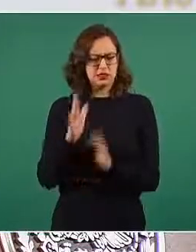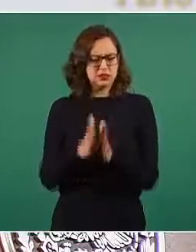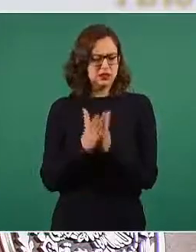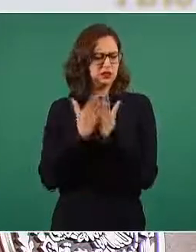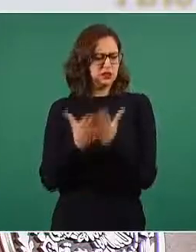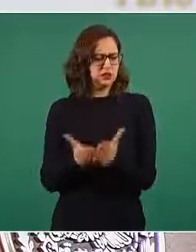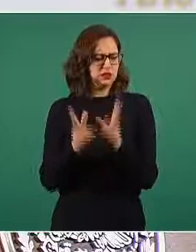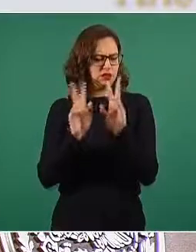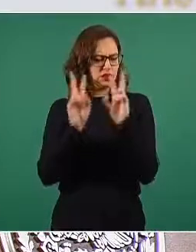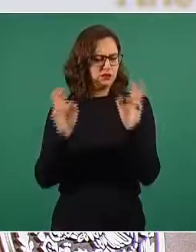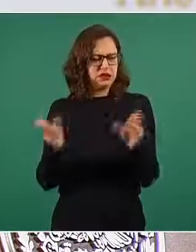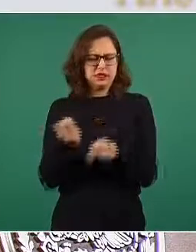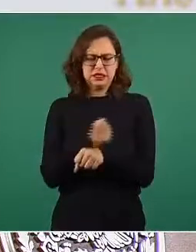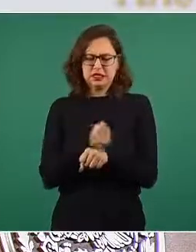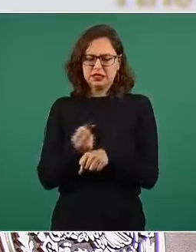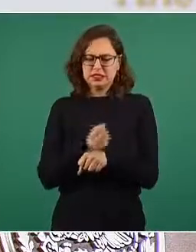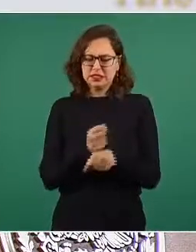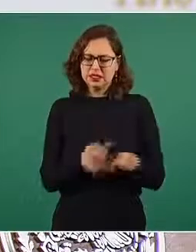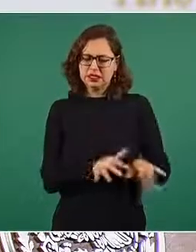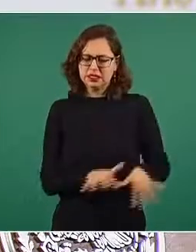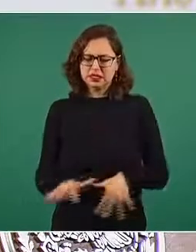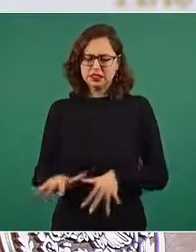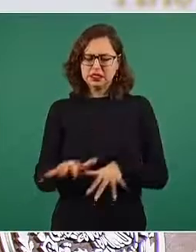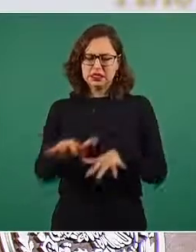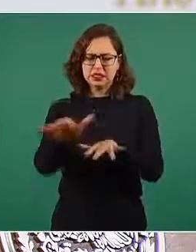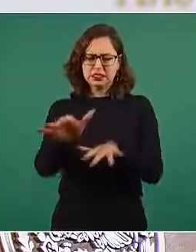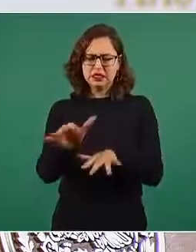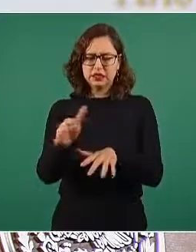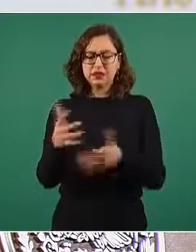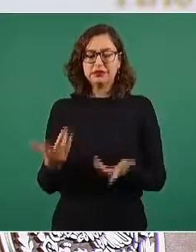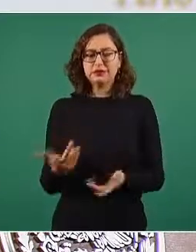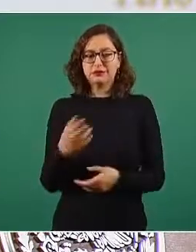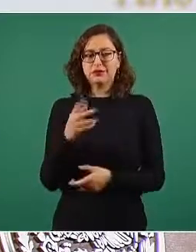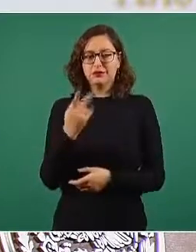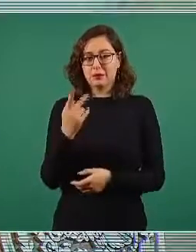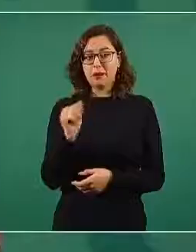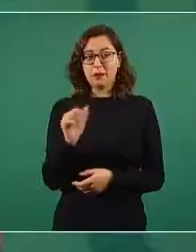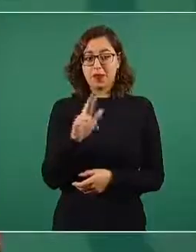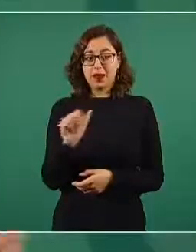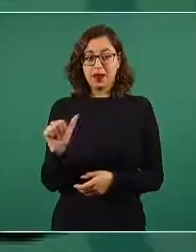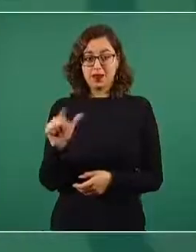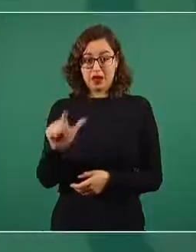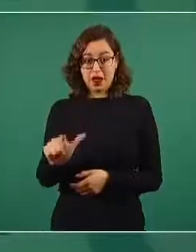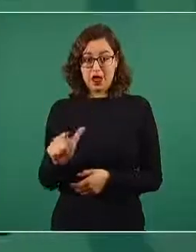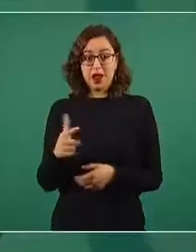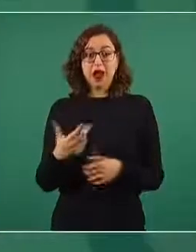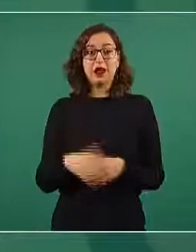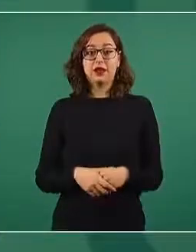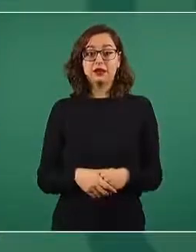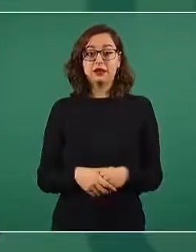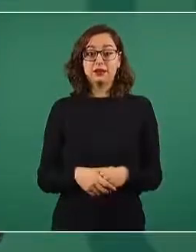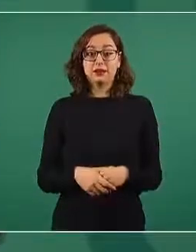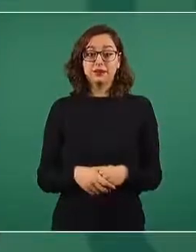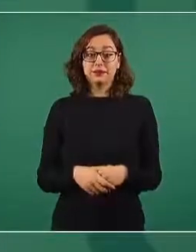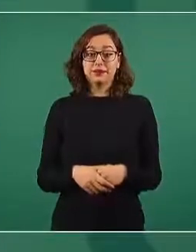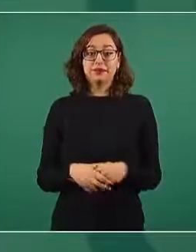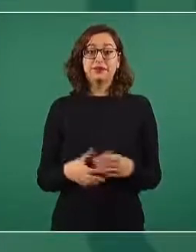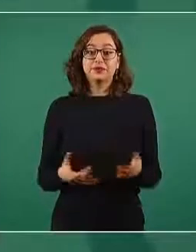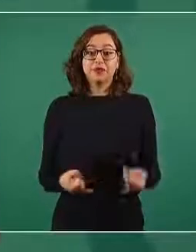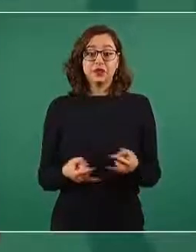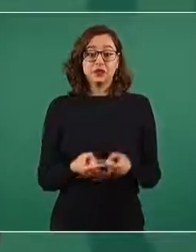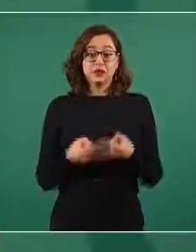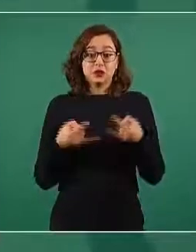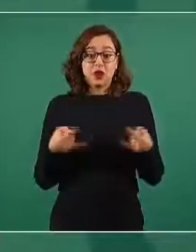río, sobre Parral. la historia de una